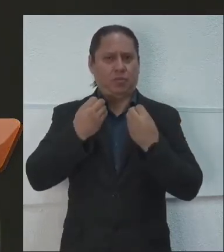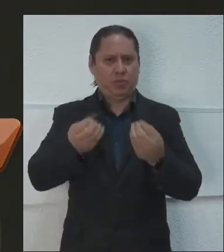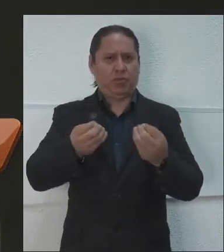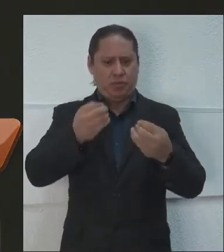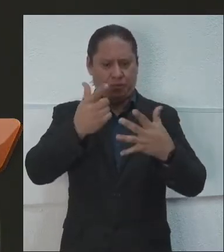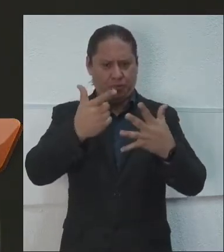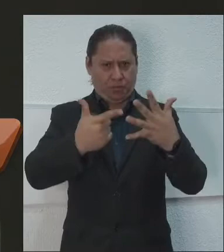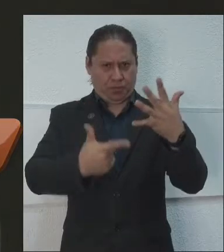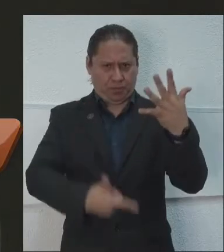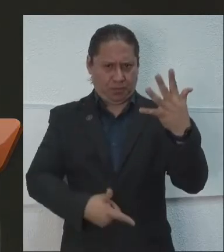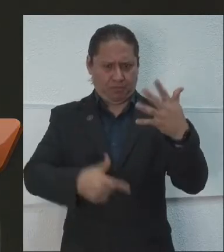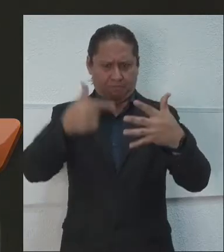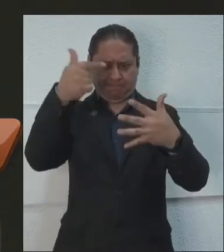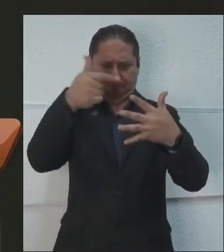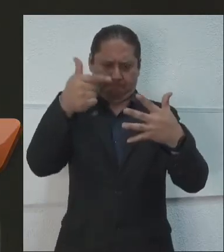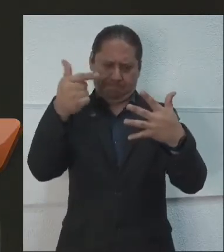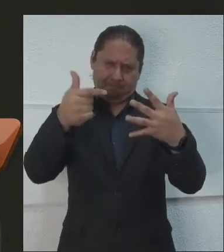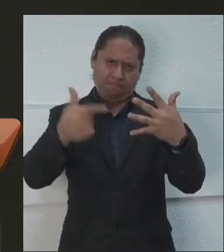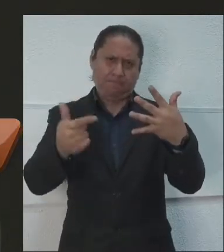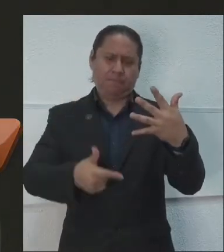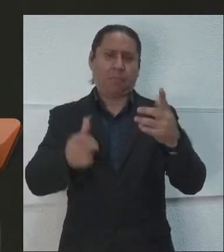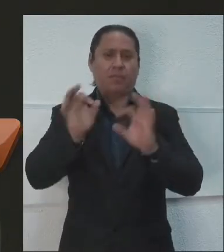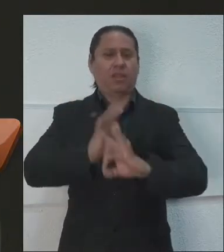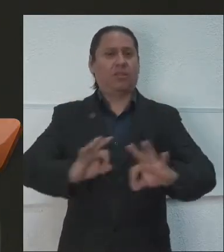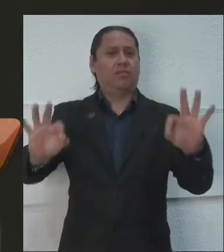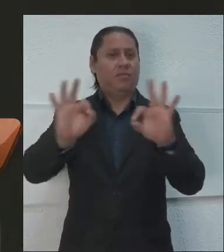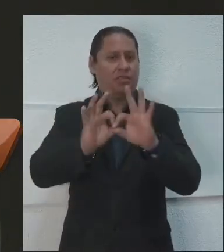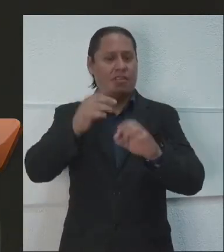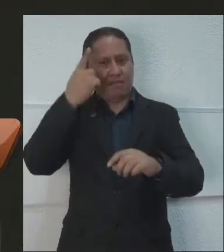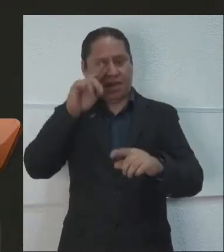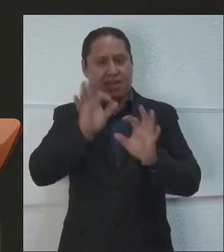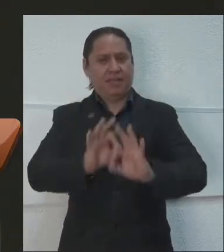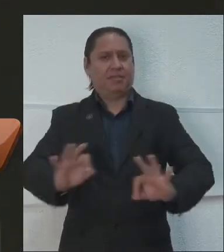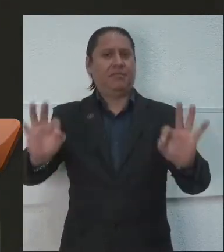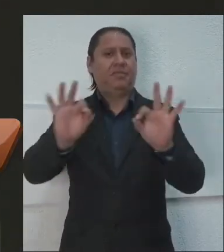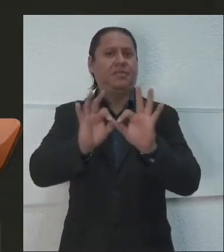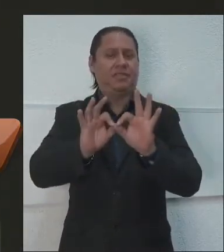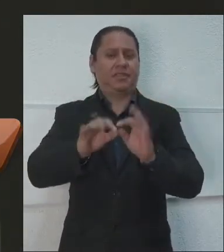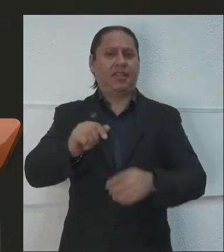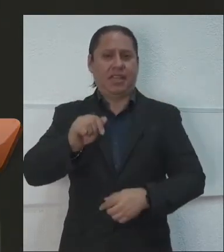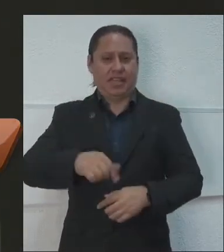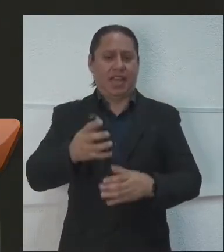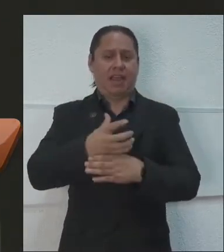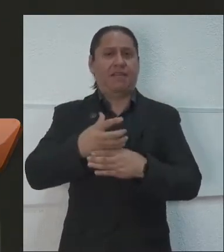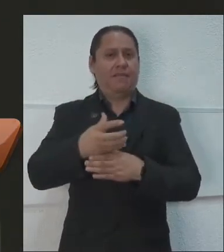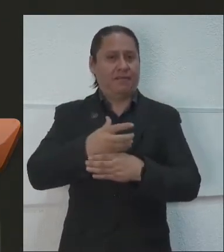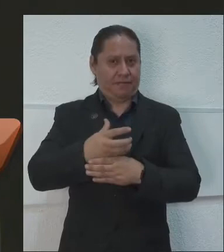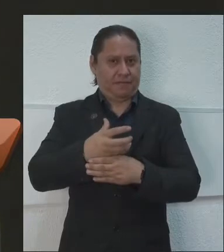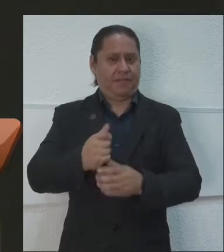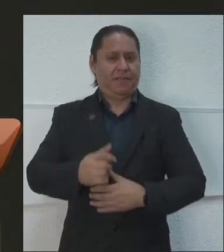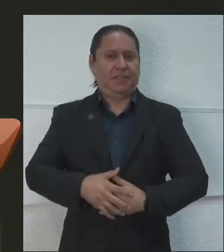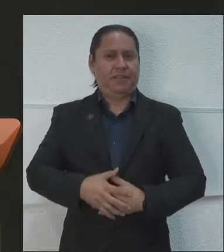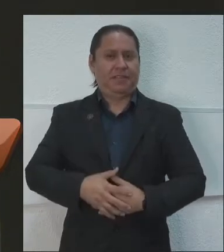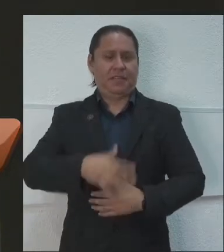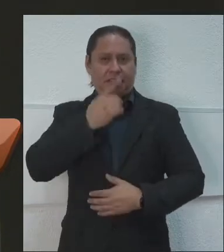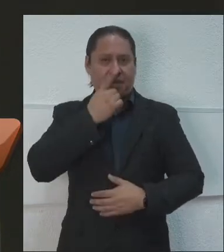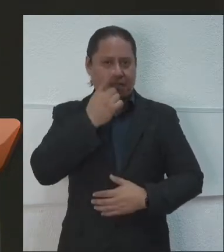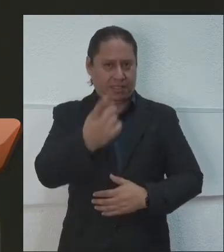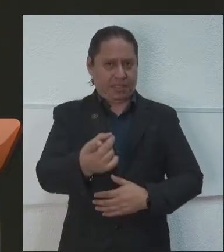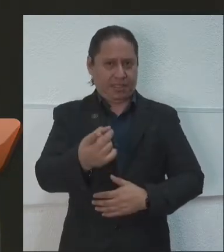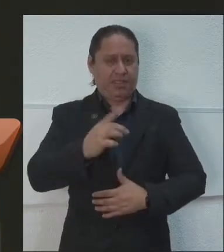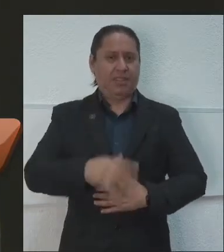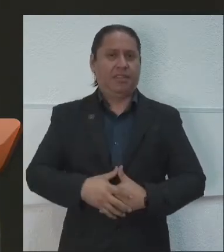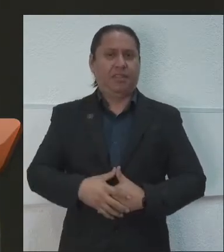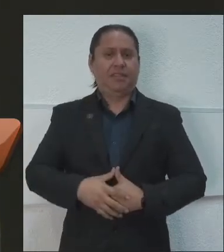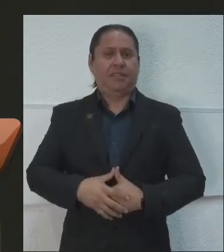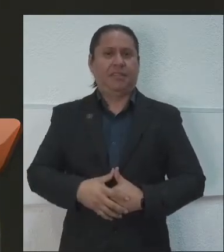datos que nos presentan la importancia que para Chiapas tiene el café. Quiero decirles que de